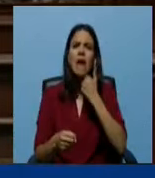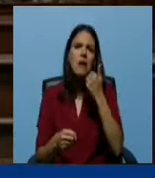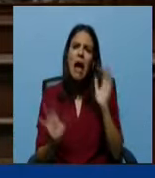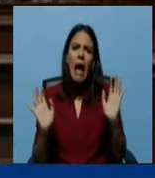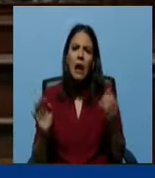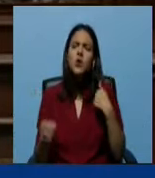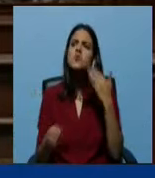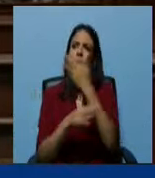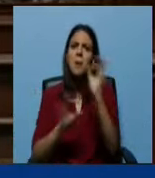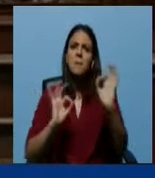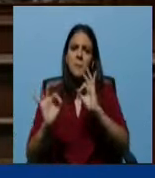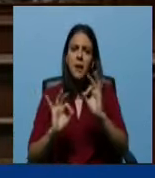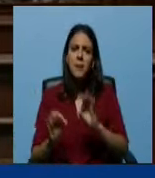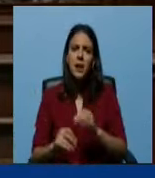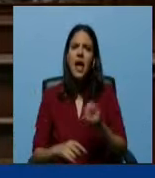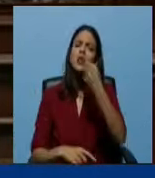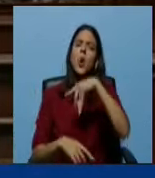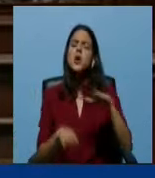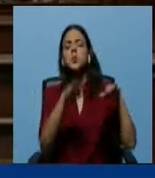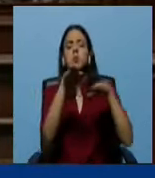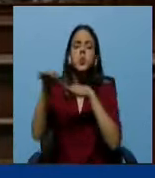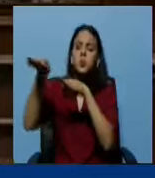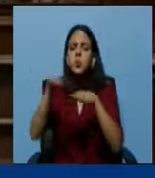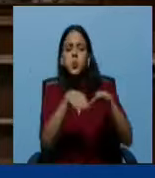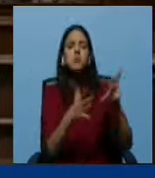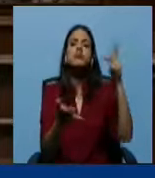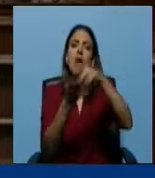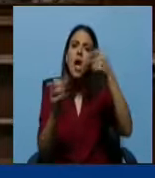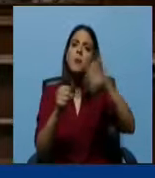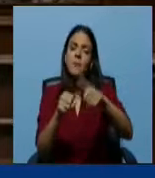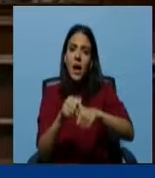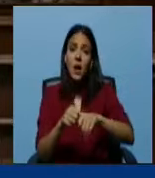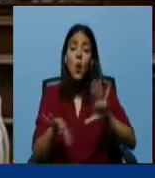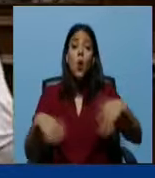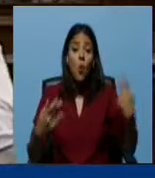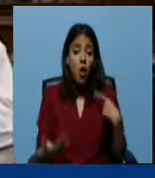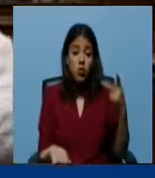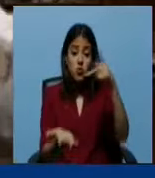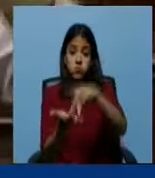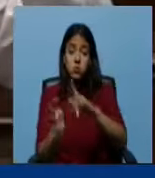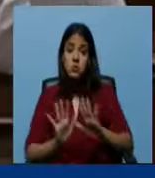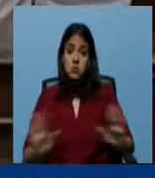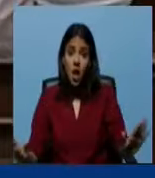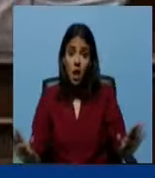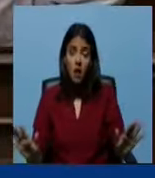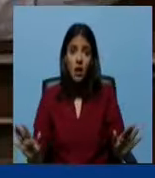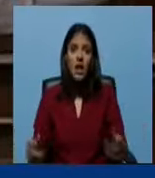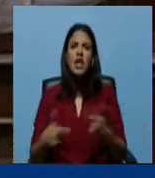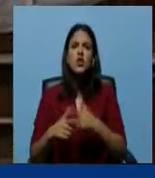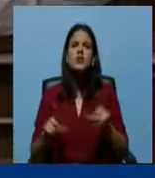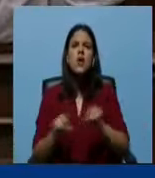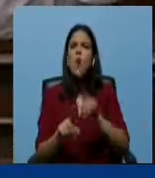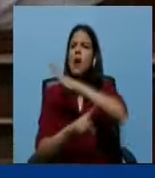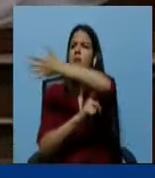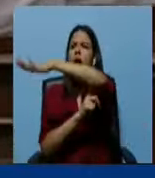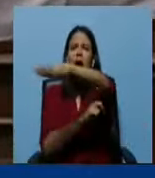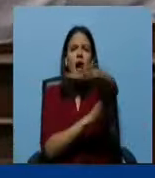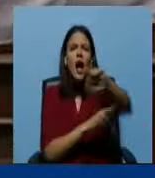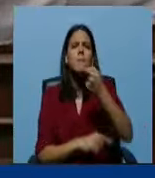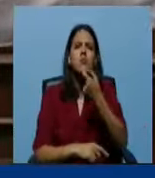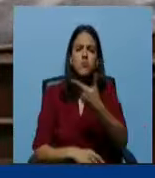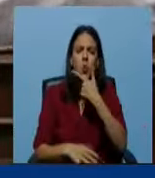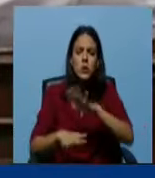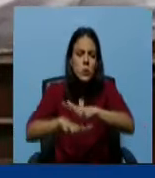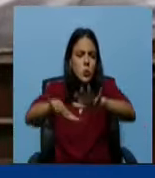Y llegamos. Entonces me llevan a un sitio. Y entonces me bajan. Y había un campo bonito,